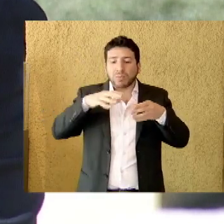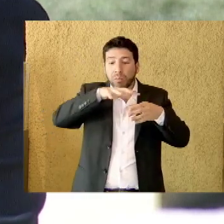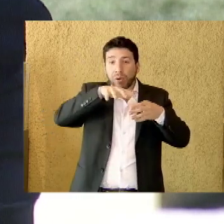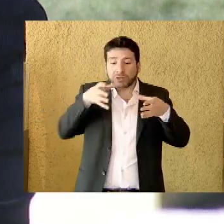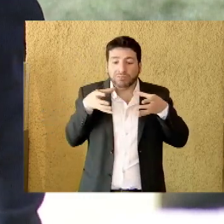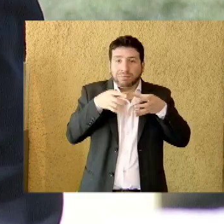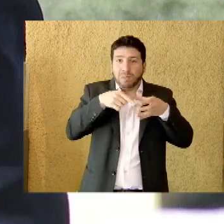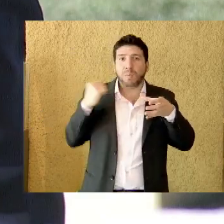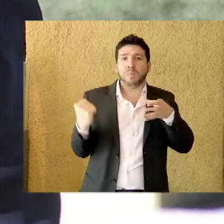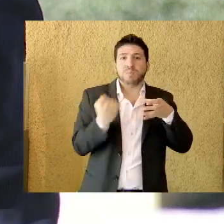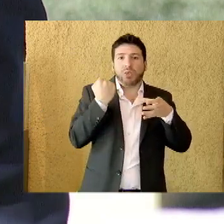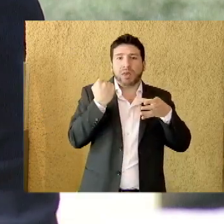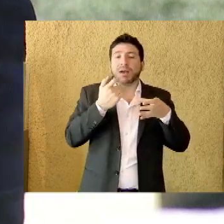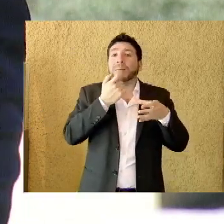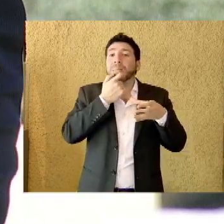población.